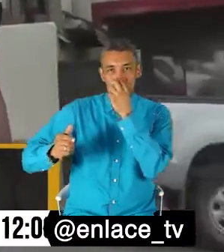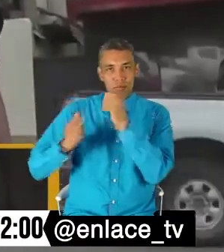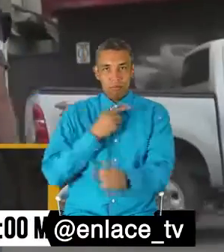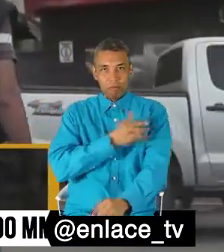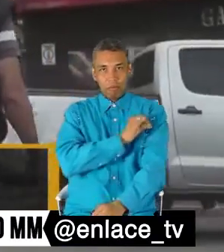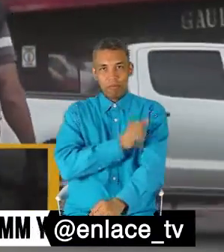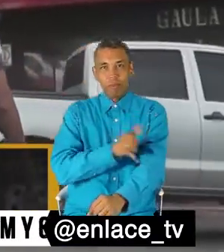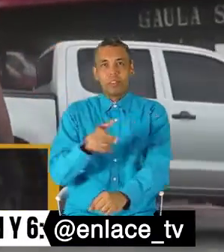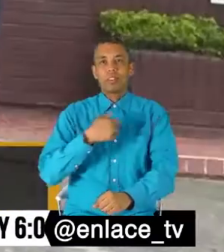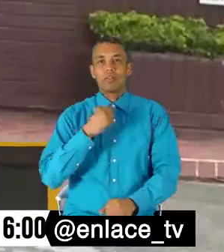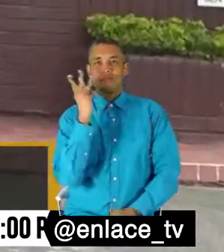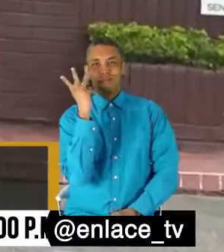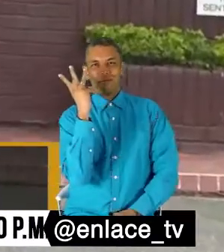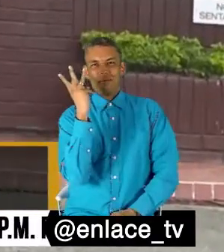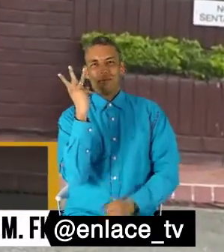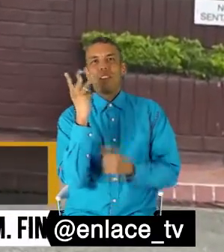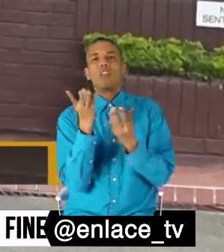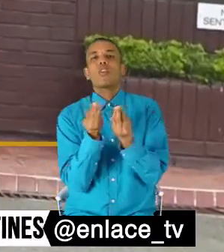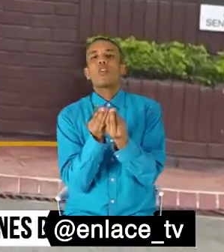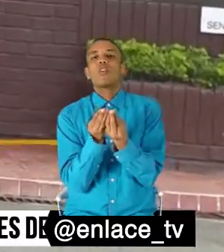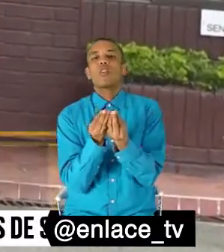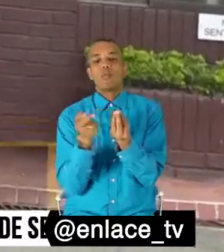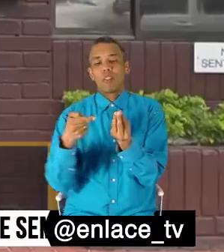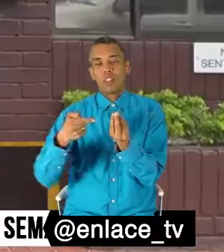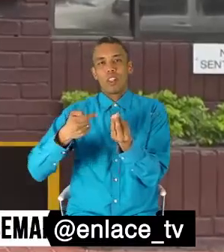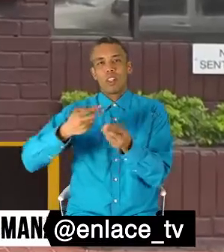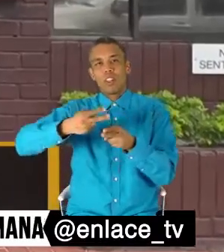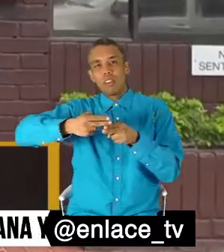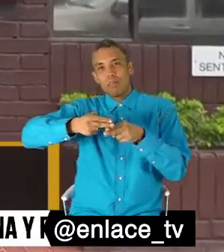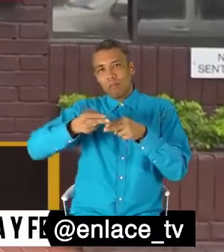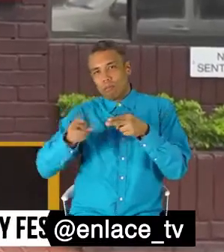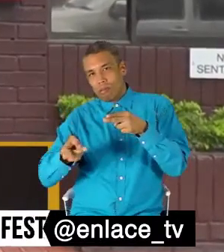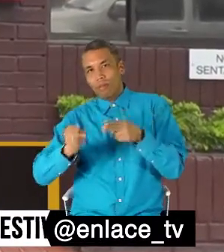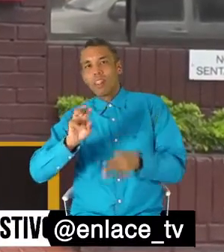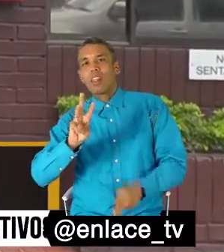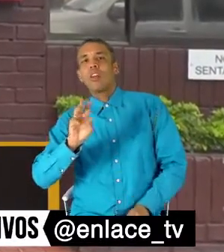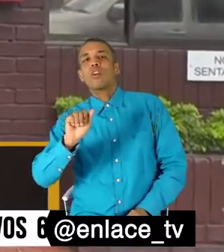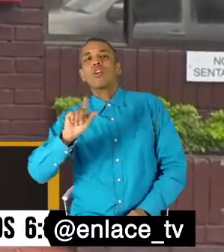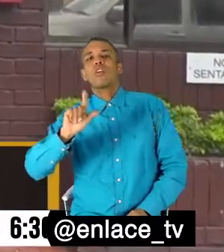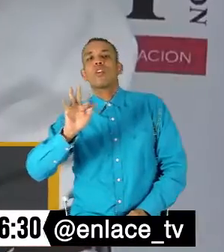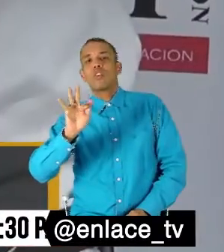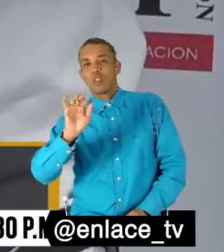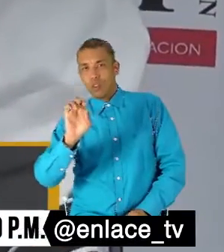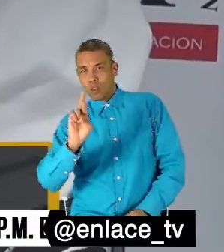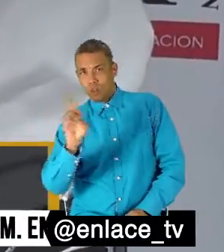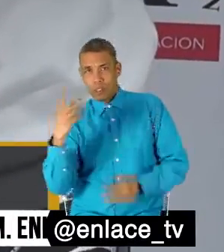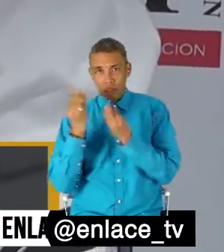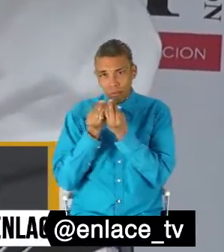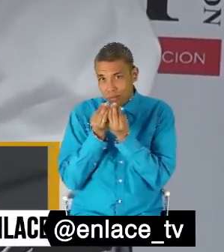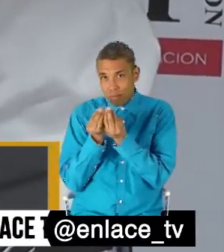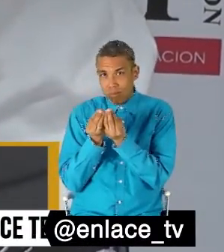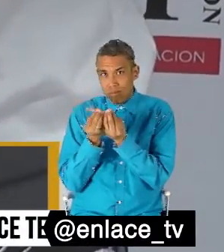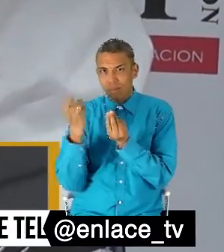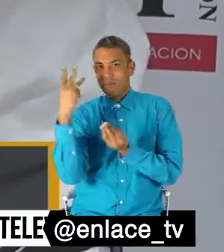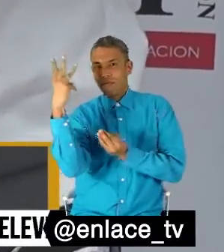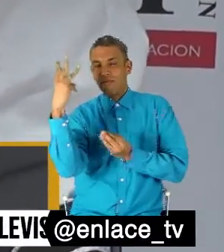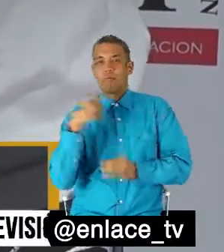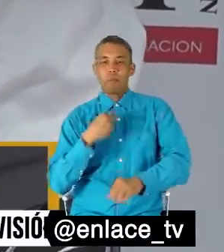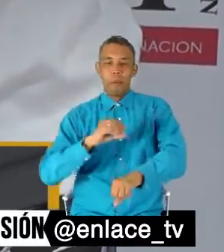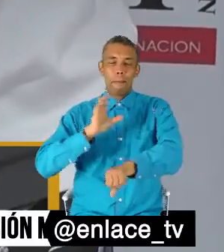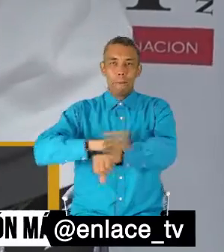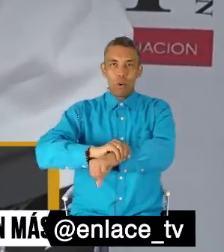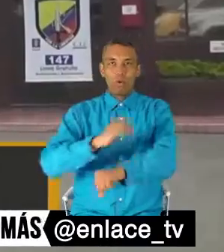presuntamente hacían parte de la banda delincuencial de alias Walter en Yondó, Antioquia, fueron capturados por personal de la 5ª Brigada del Ejército y el